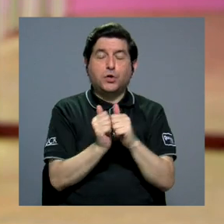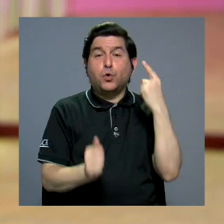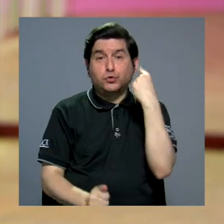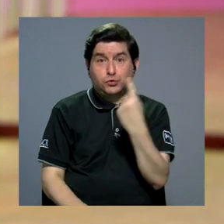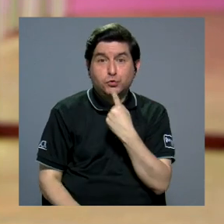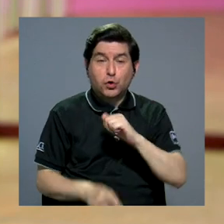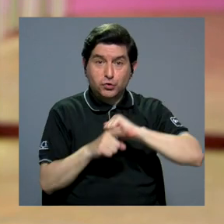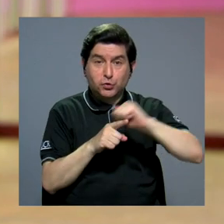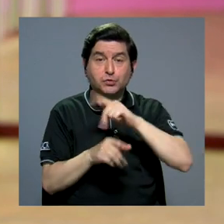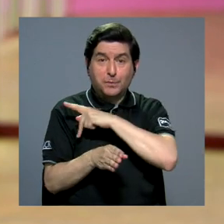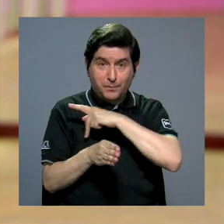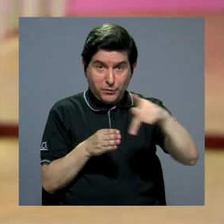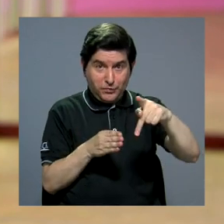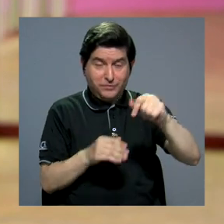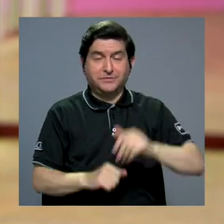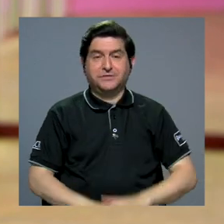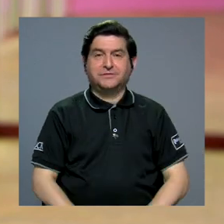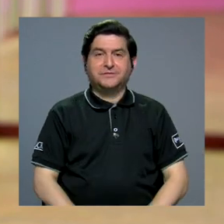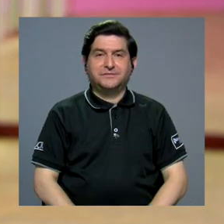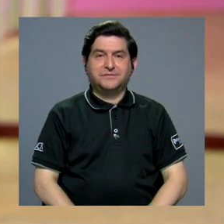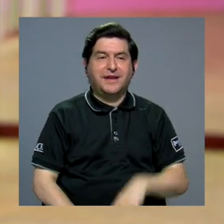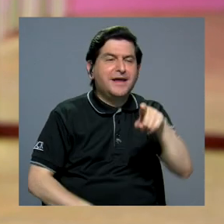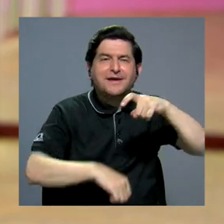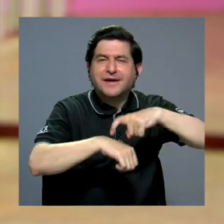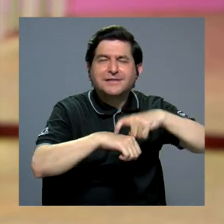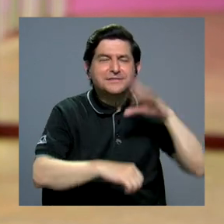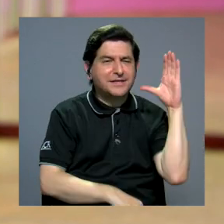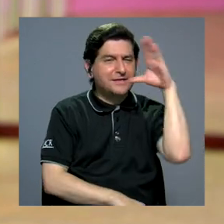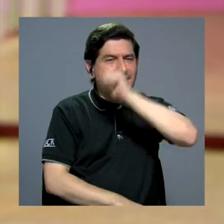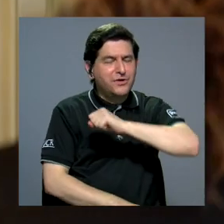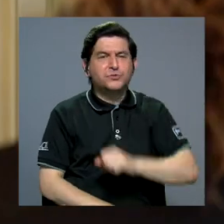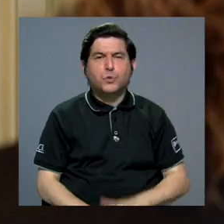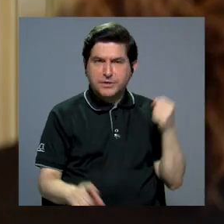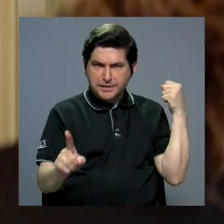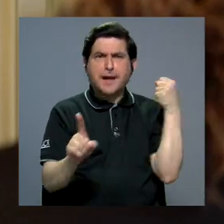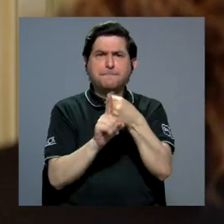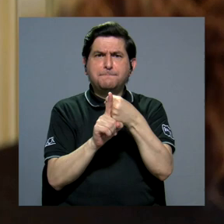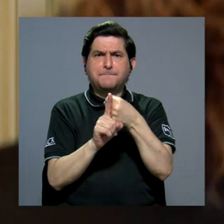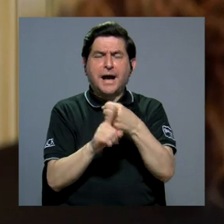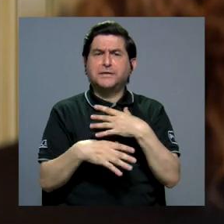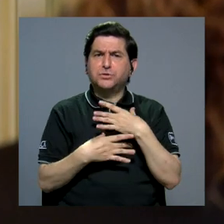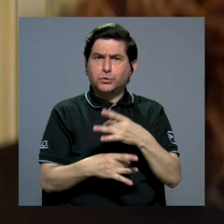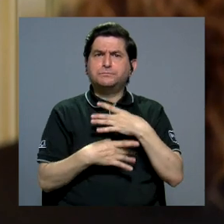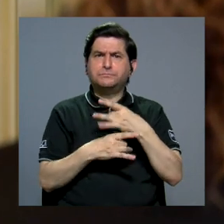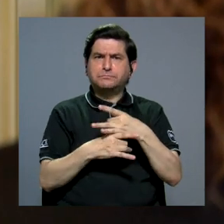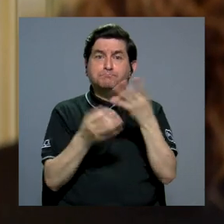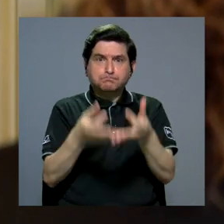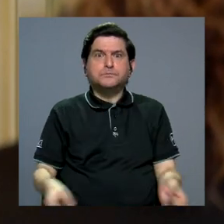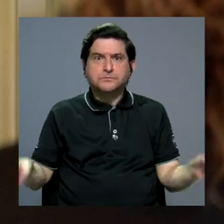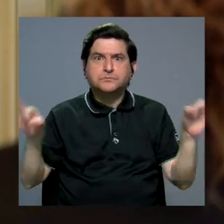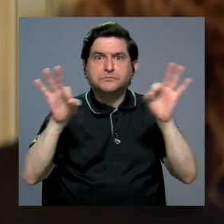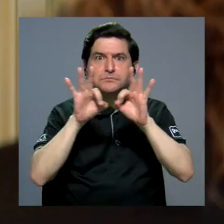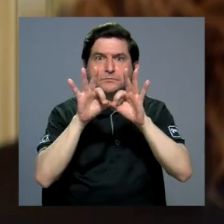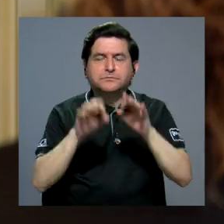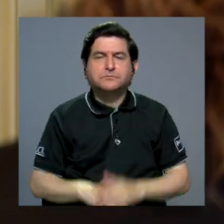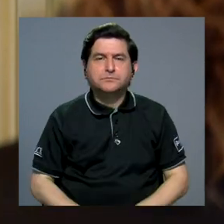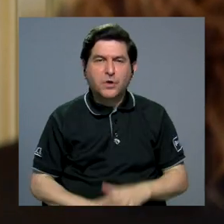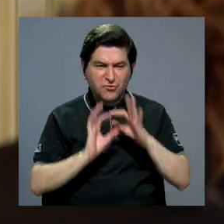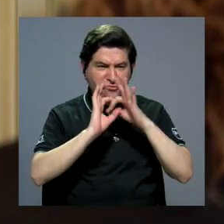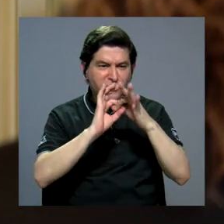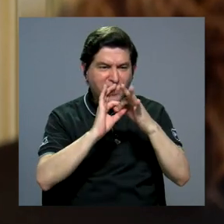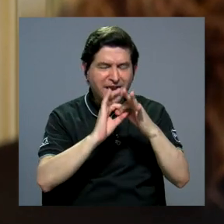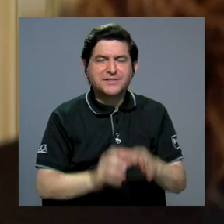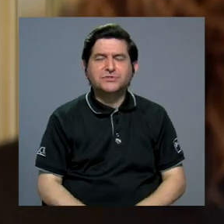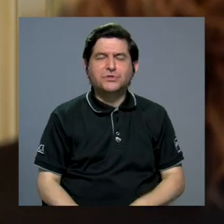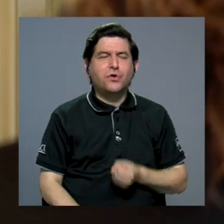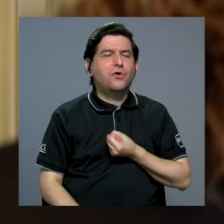sordos, la práctica profesional. Y ahí nos dimos cuenta que había un impacto muy, muy interesante y muy importante y una relación entre